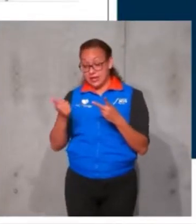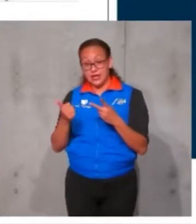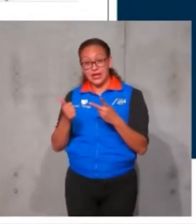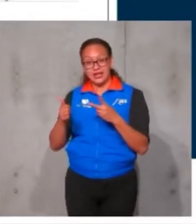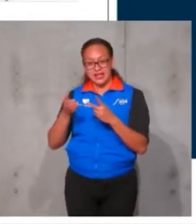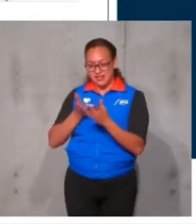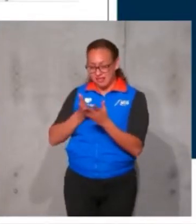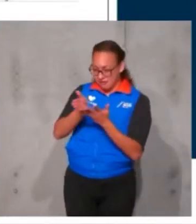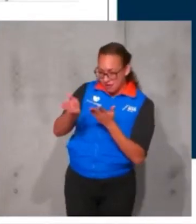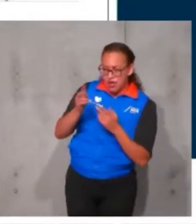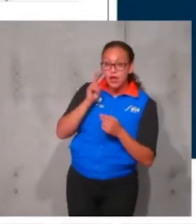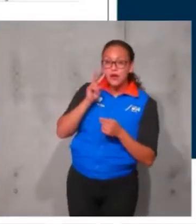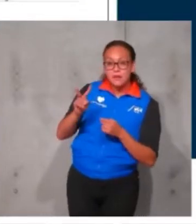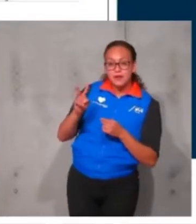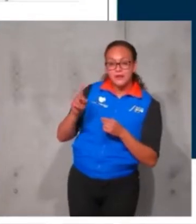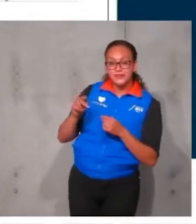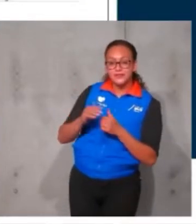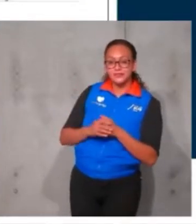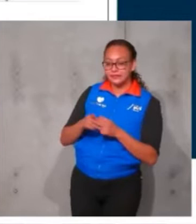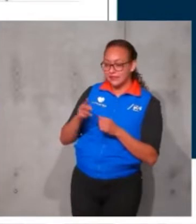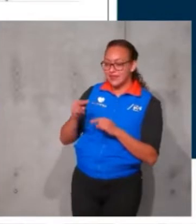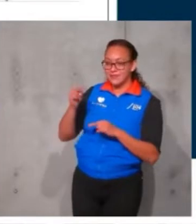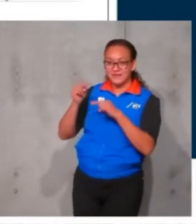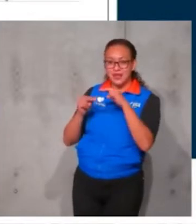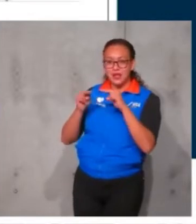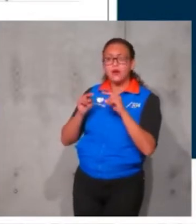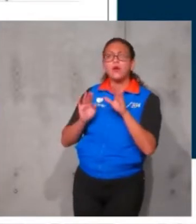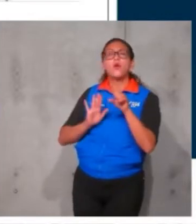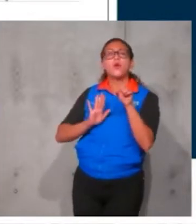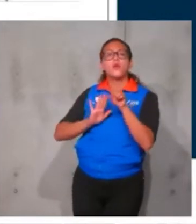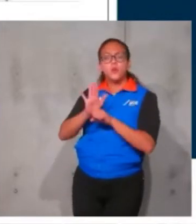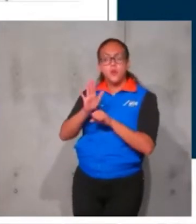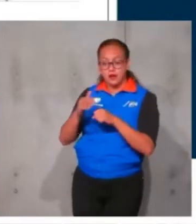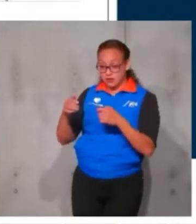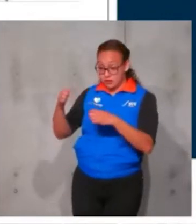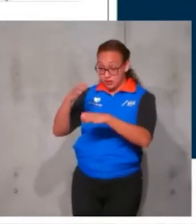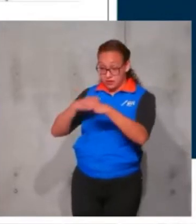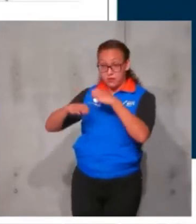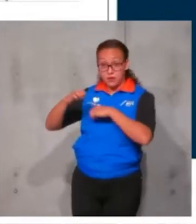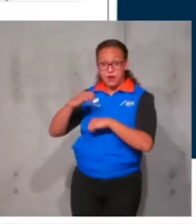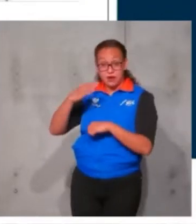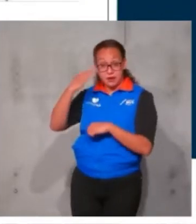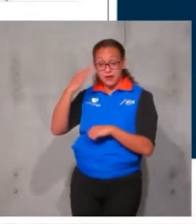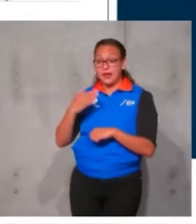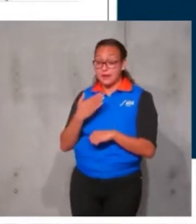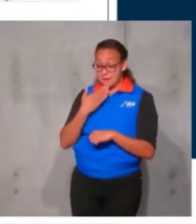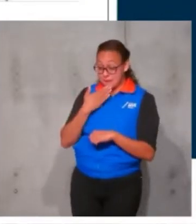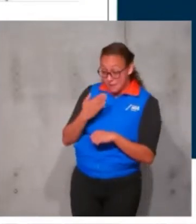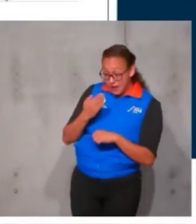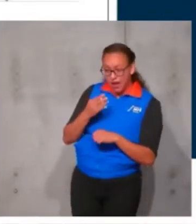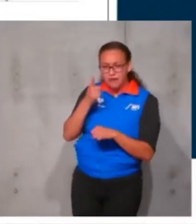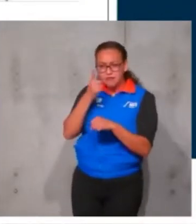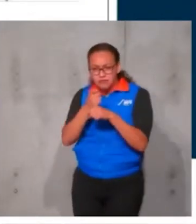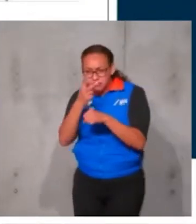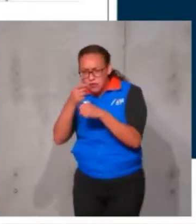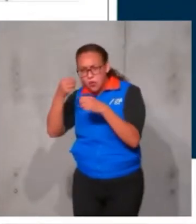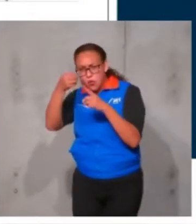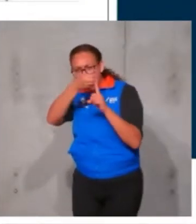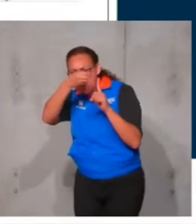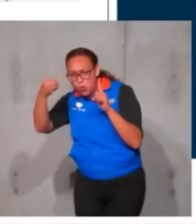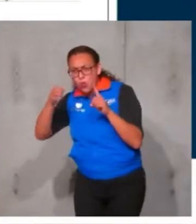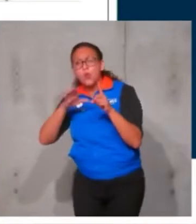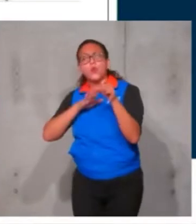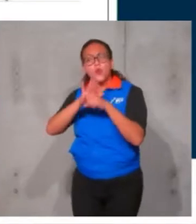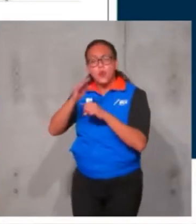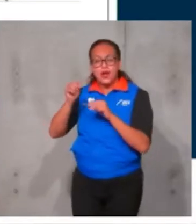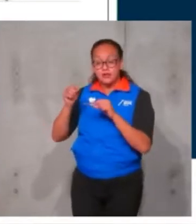las Y vamos a poner el nivel de importancia que le da cada grupo de interés.